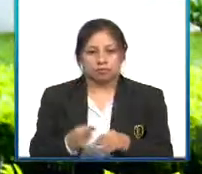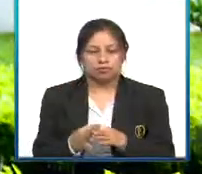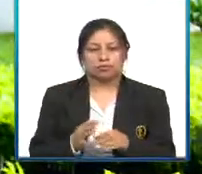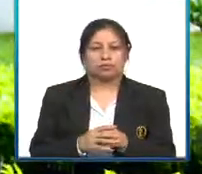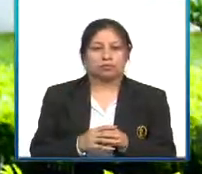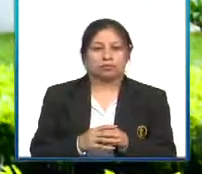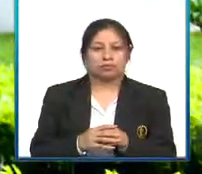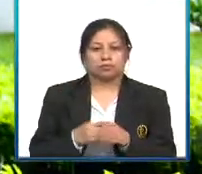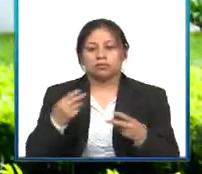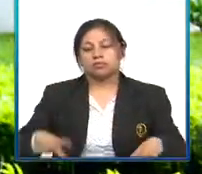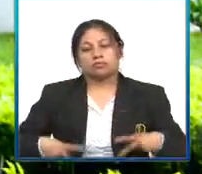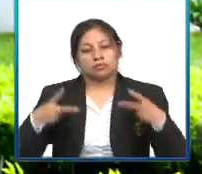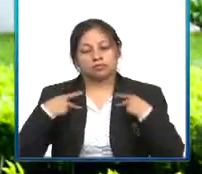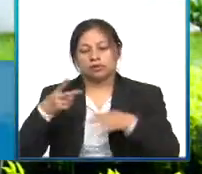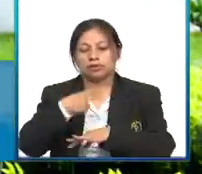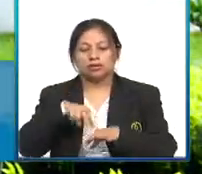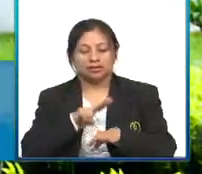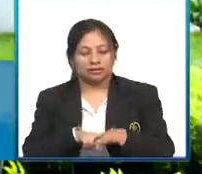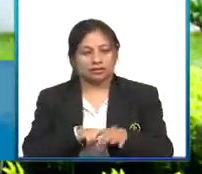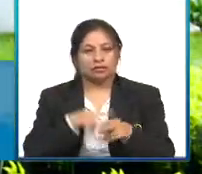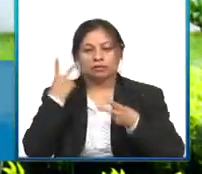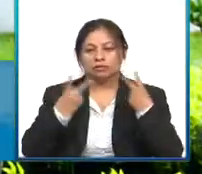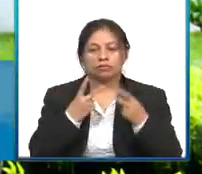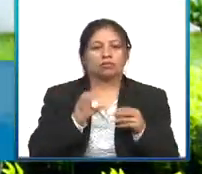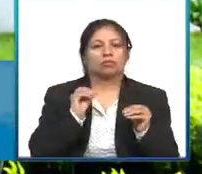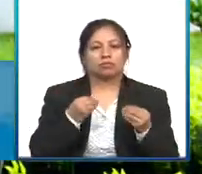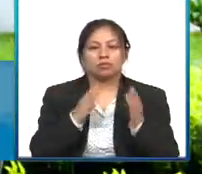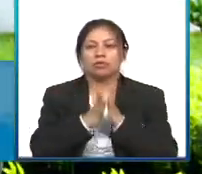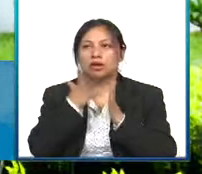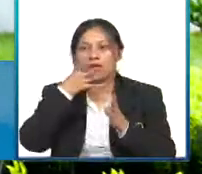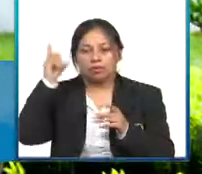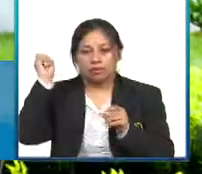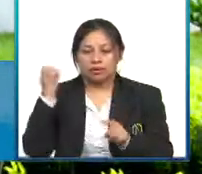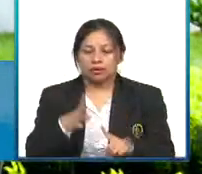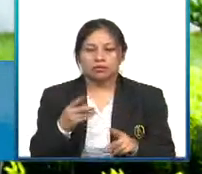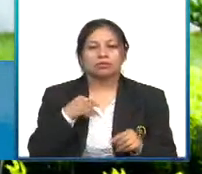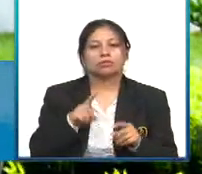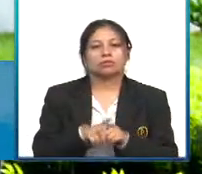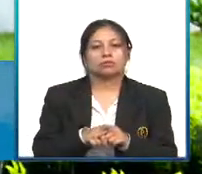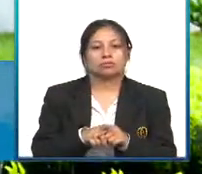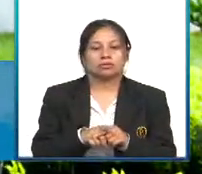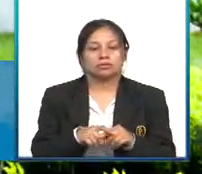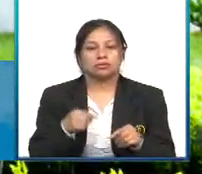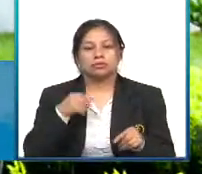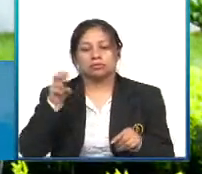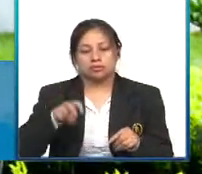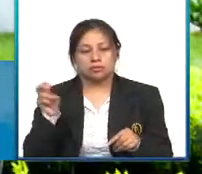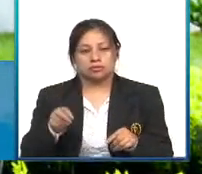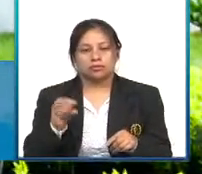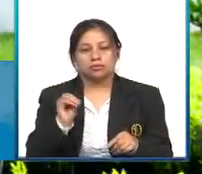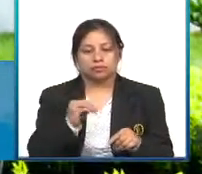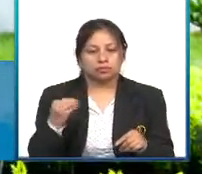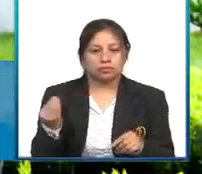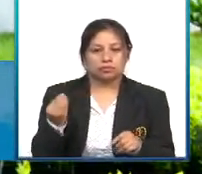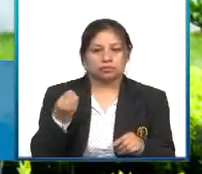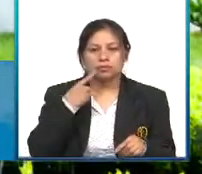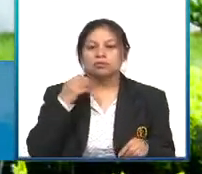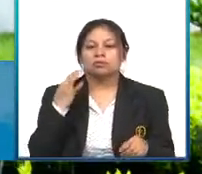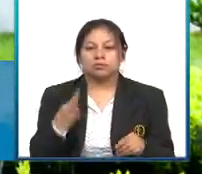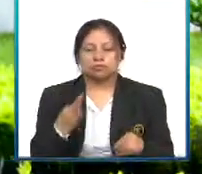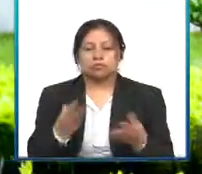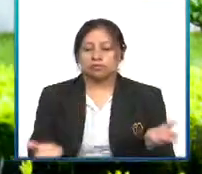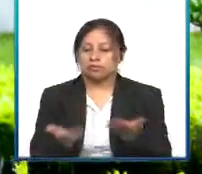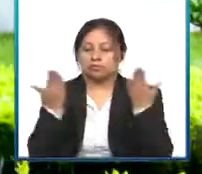pues subsistiendo del turismo nacional, que creo que ha sido una bendición, pero de todas maneras necesitamos que esa de turismo internacional